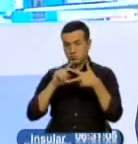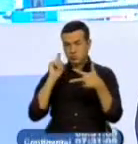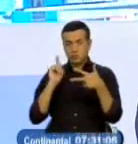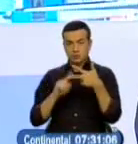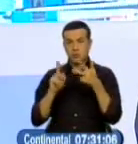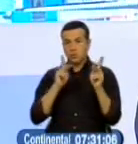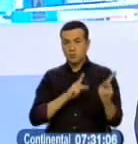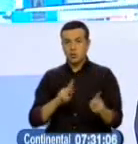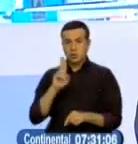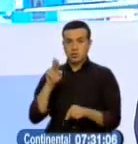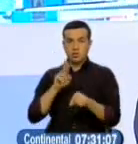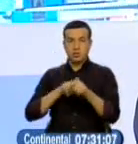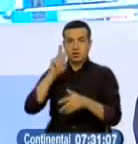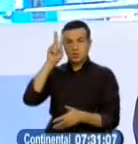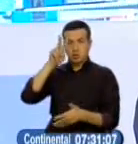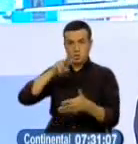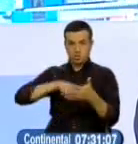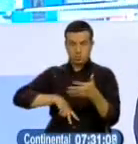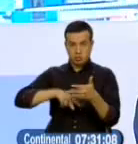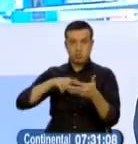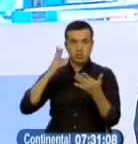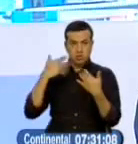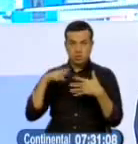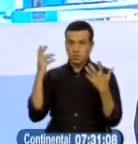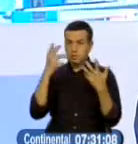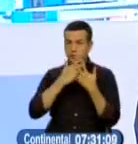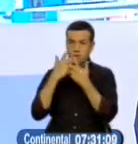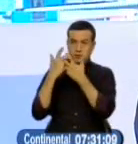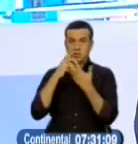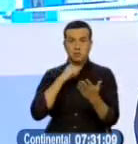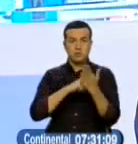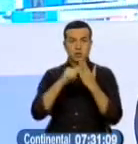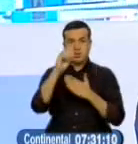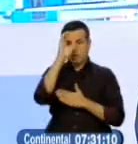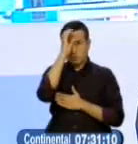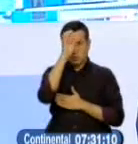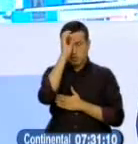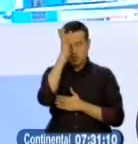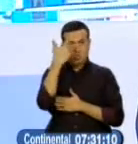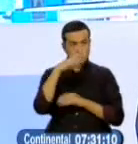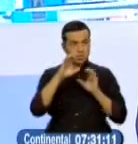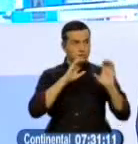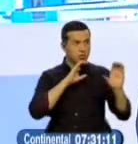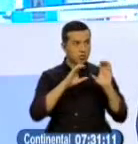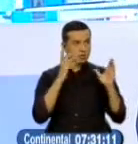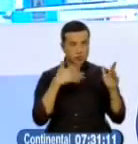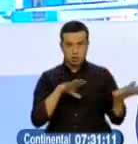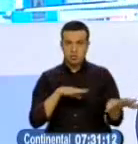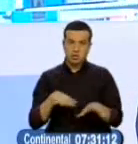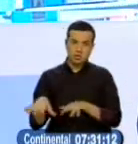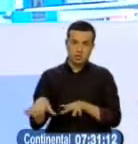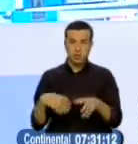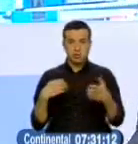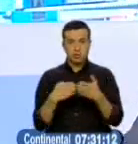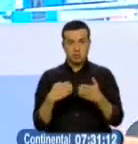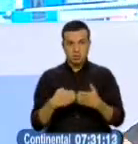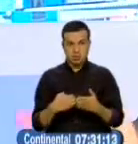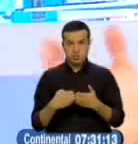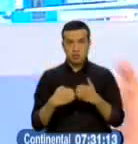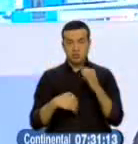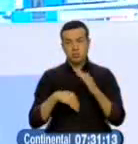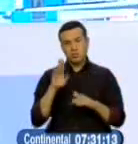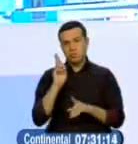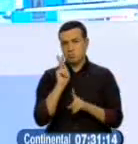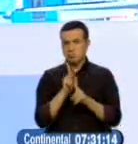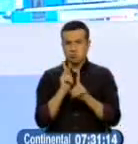tercero, un plan nacional de lectura. Esto lo vamos a articular con el Ministerio de Cultura, lo hemos hablado, ya estamos coordinando los equipos. Solo un